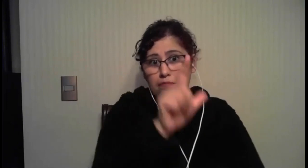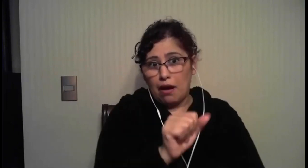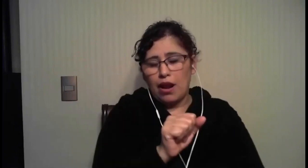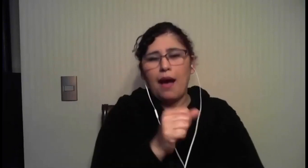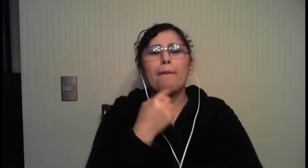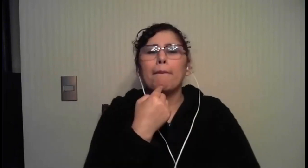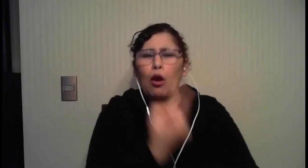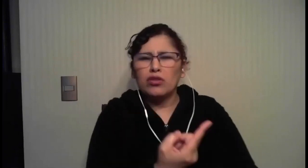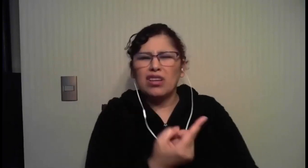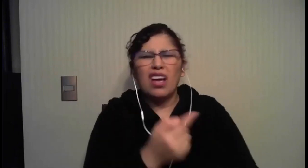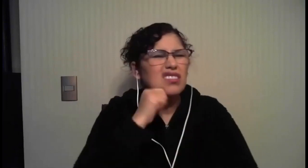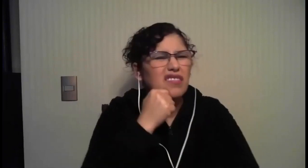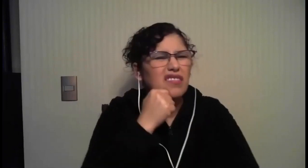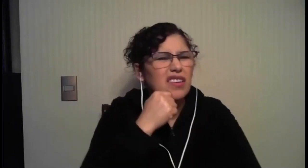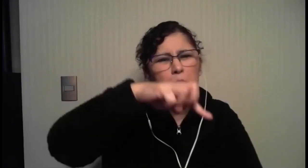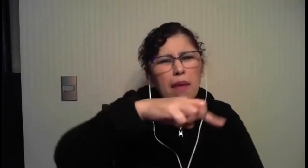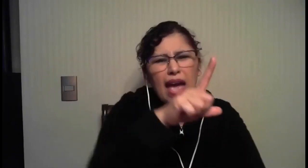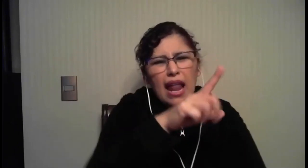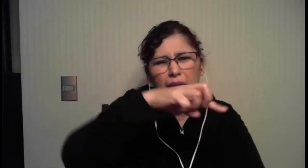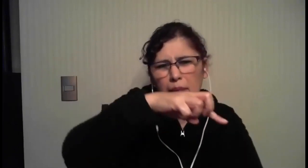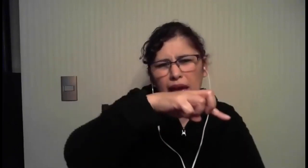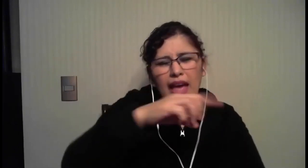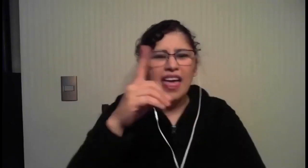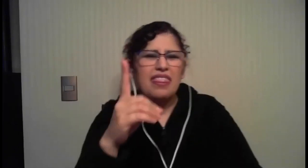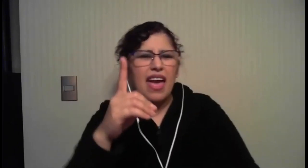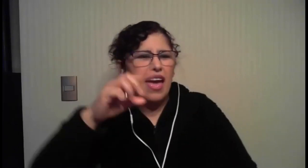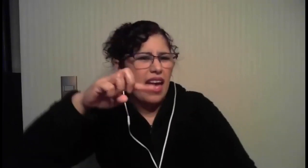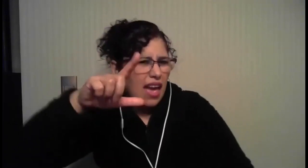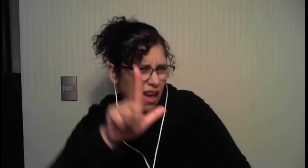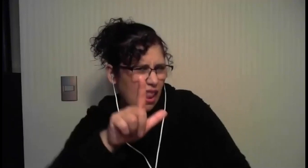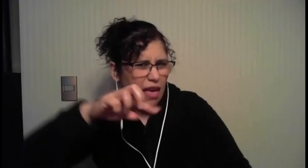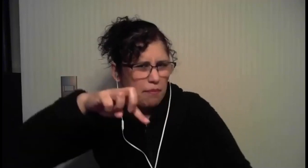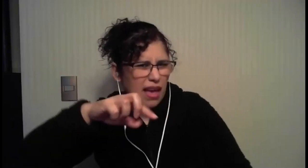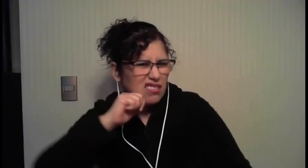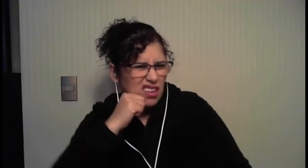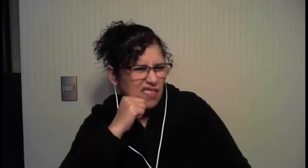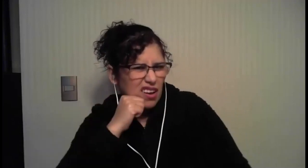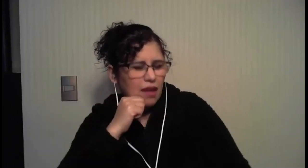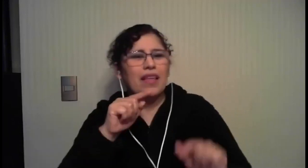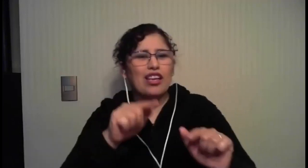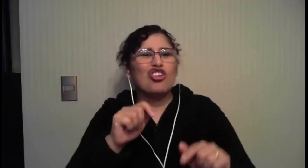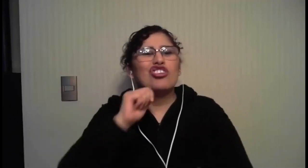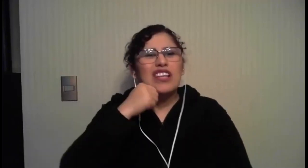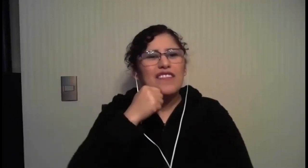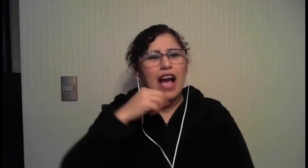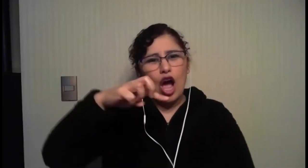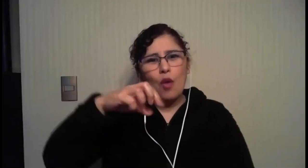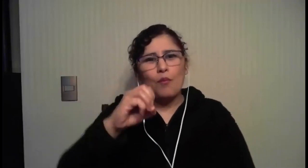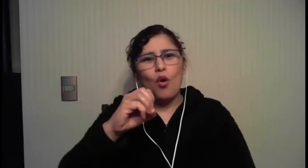las siglas PLP y DLP? Son siglas que significan potenciación a largo plazo